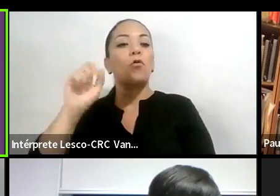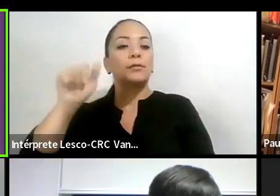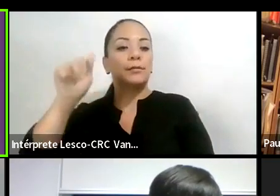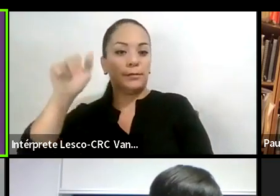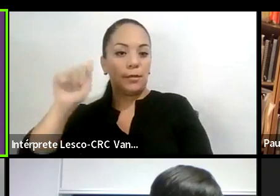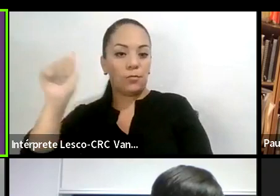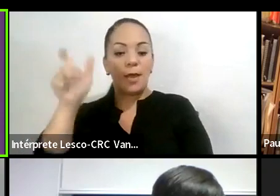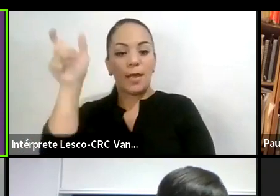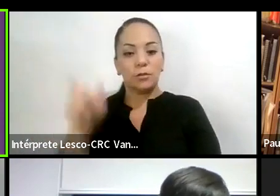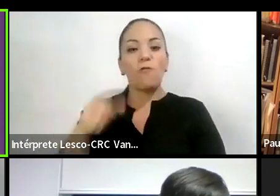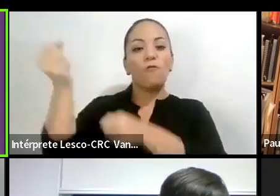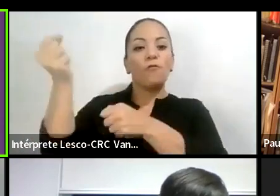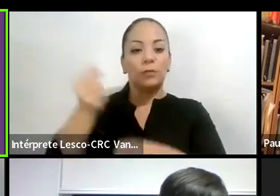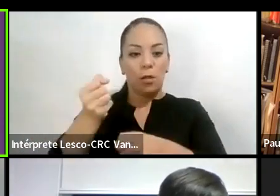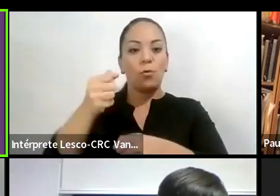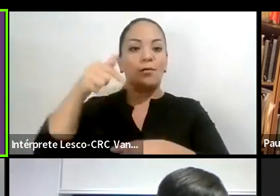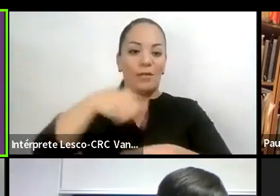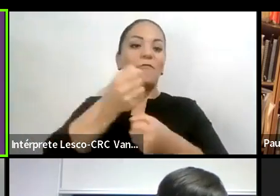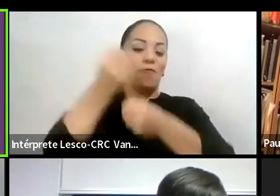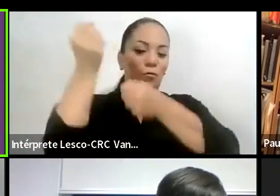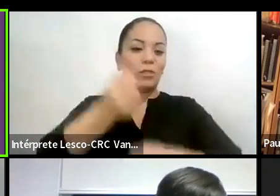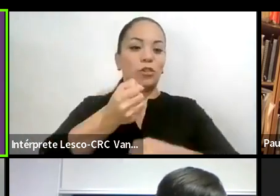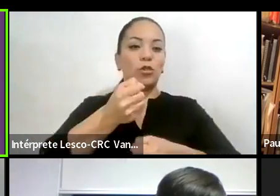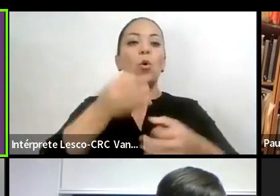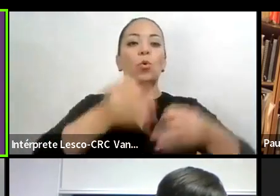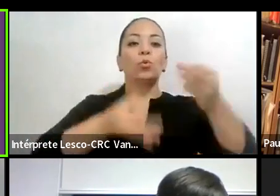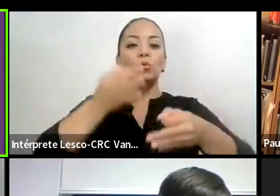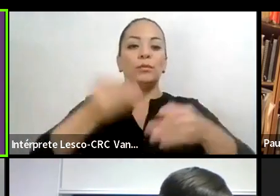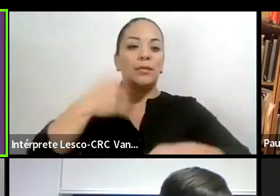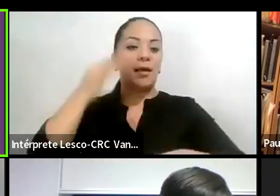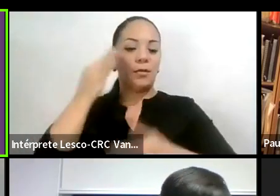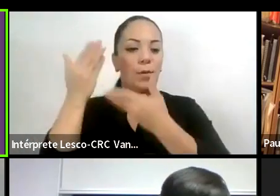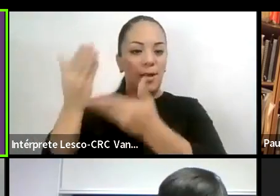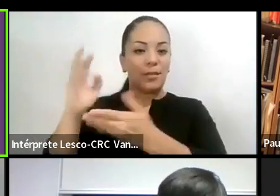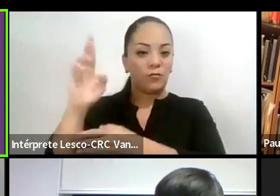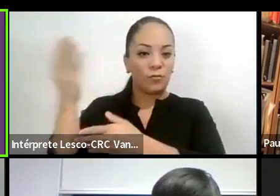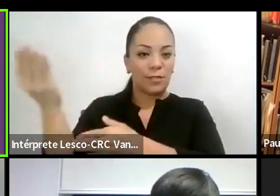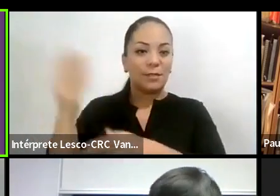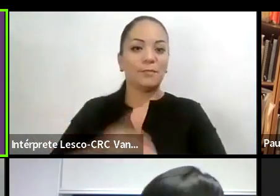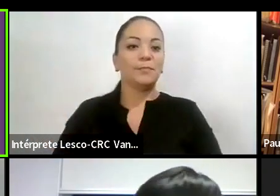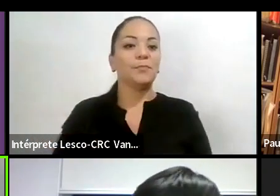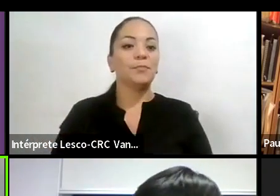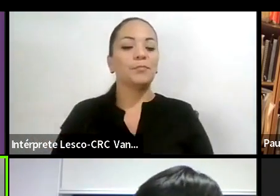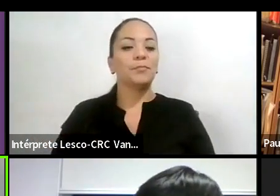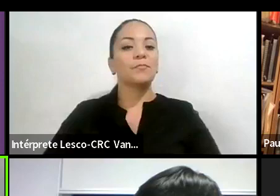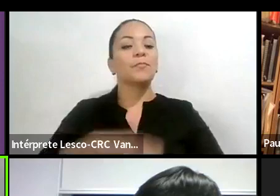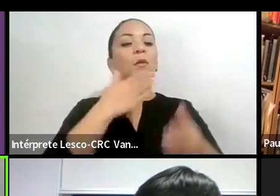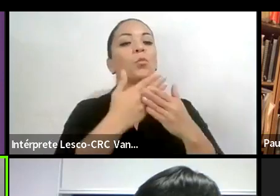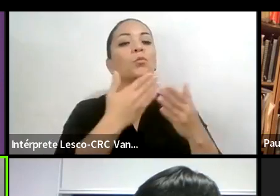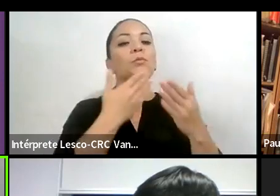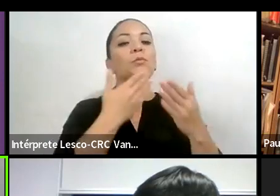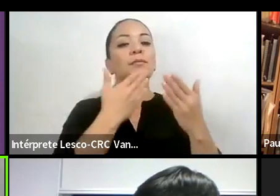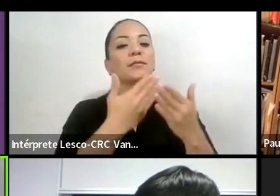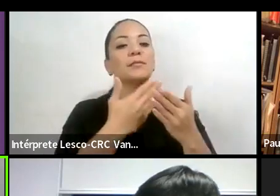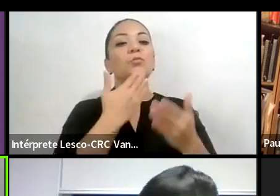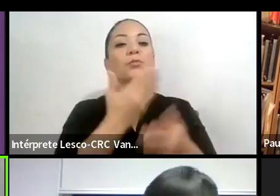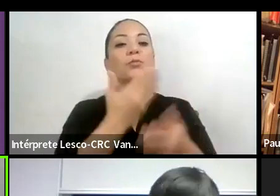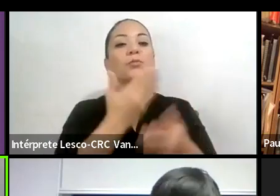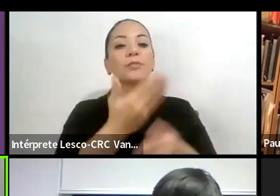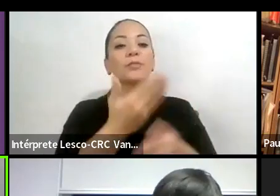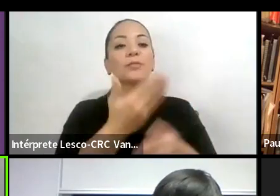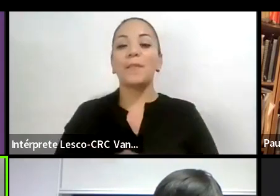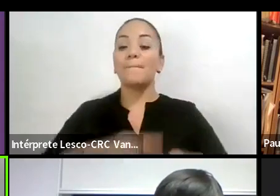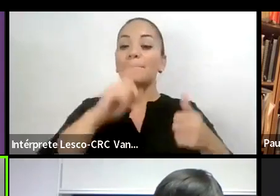es fundadora de la Fundación Justicia y Género. Adelante, Roxana. Muchas gracias.